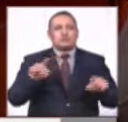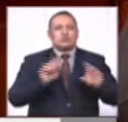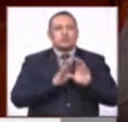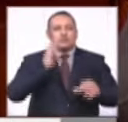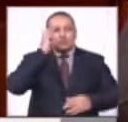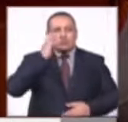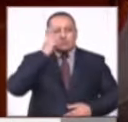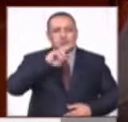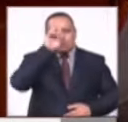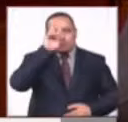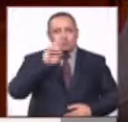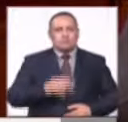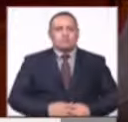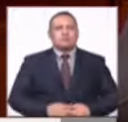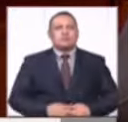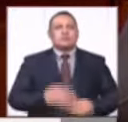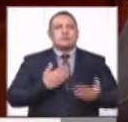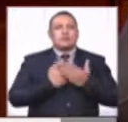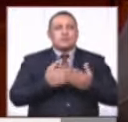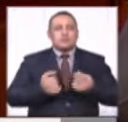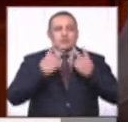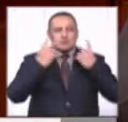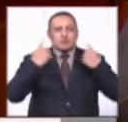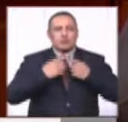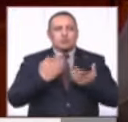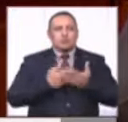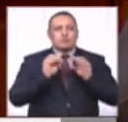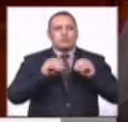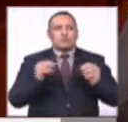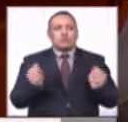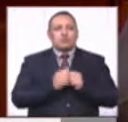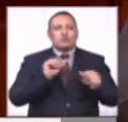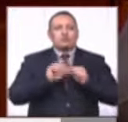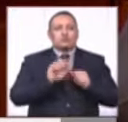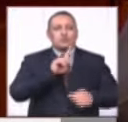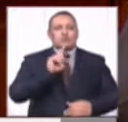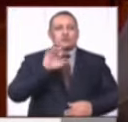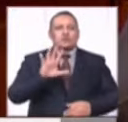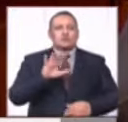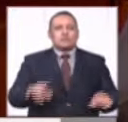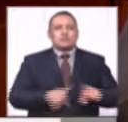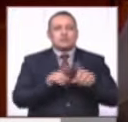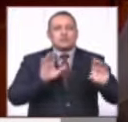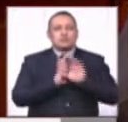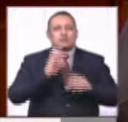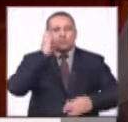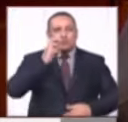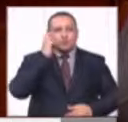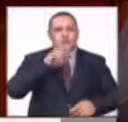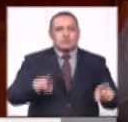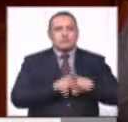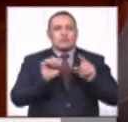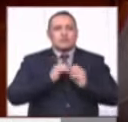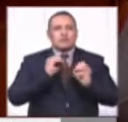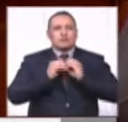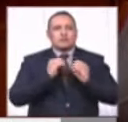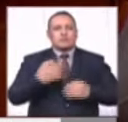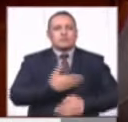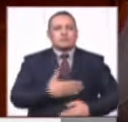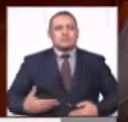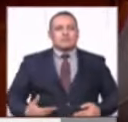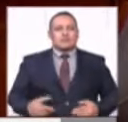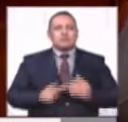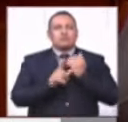la Constitución Política del Perú, y en consecuencia la aplicación del artículo 115 de la Constitución que regula la sucesión